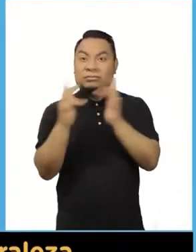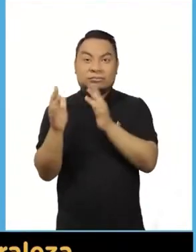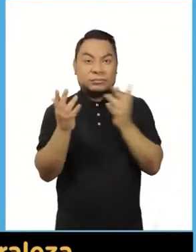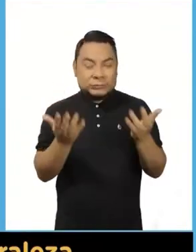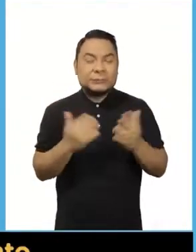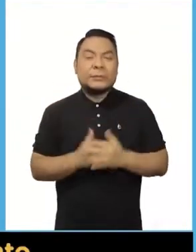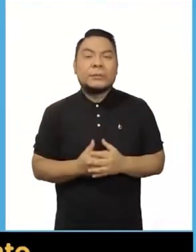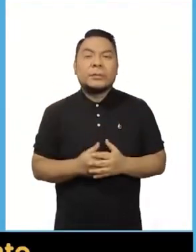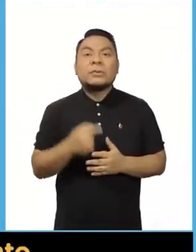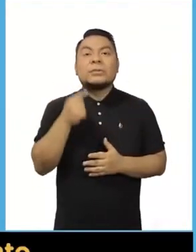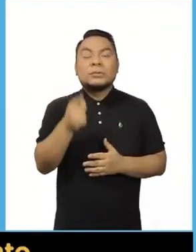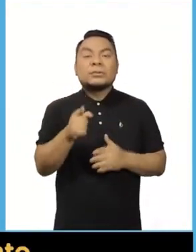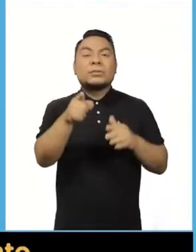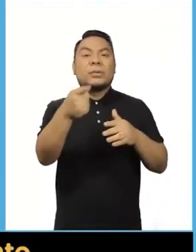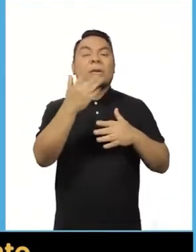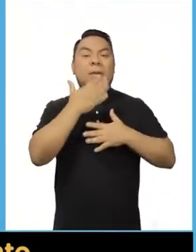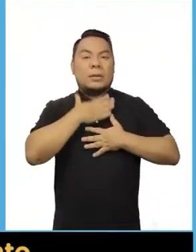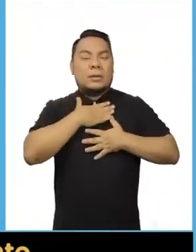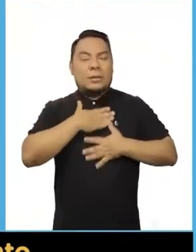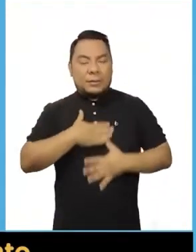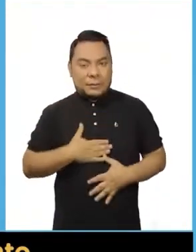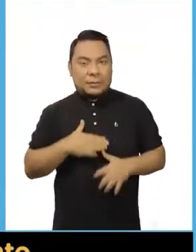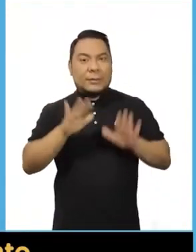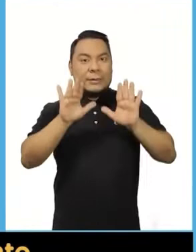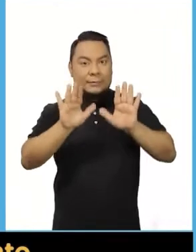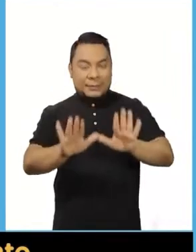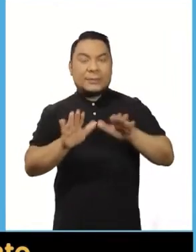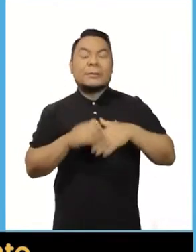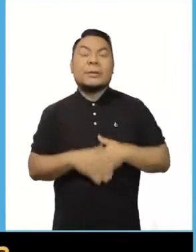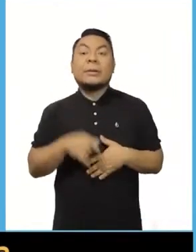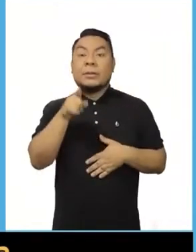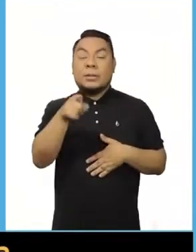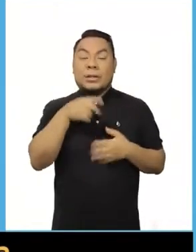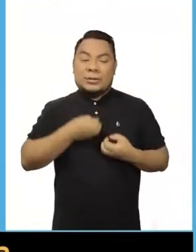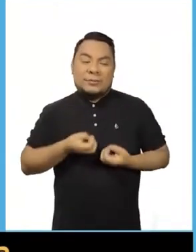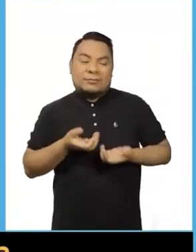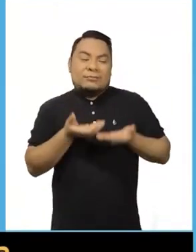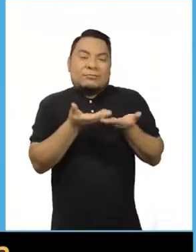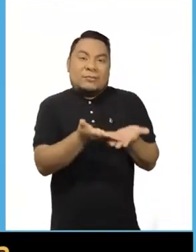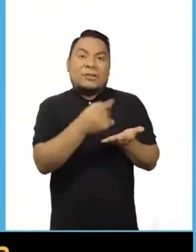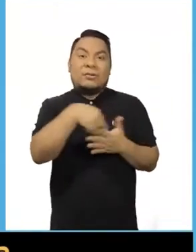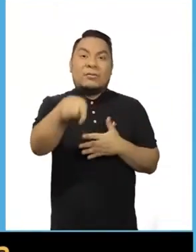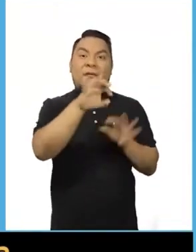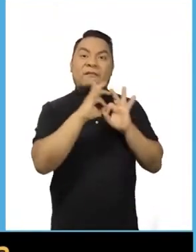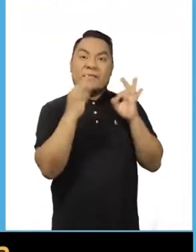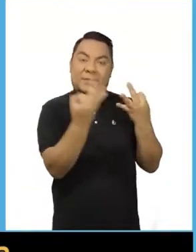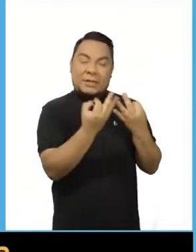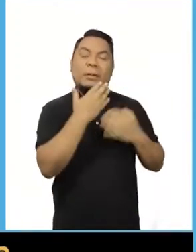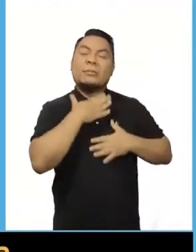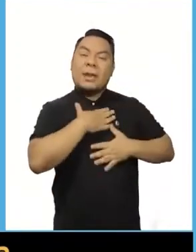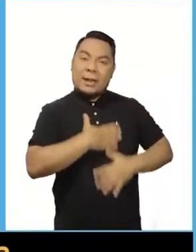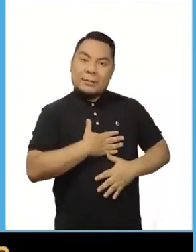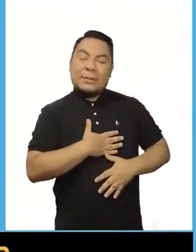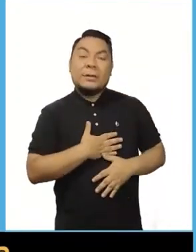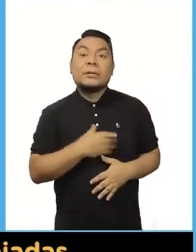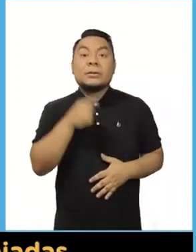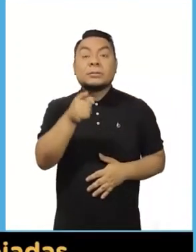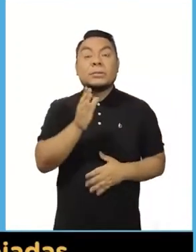naturaleza. Conserva la calma en todo momento y transmítela al resto de tu